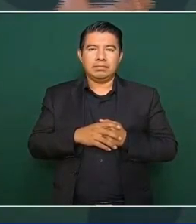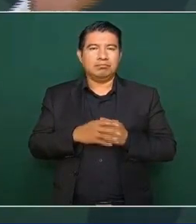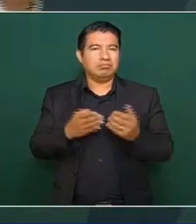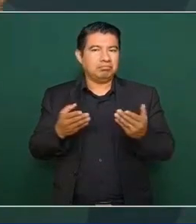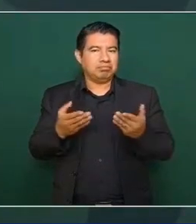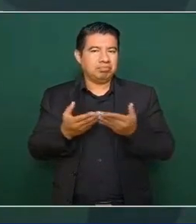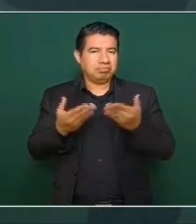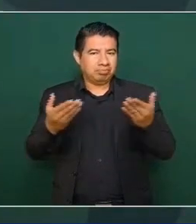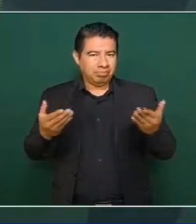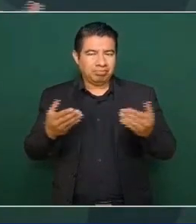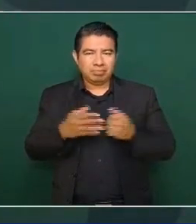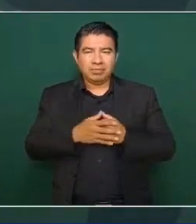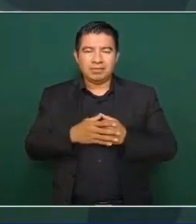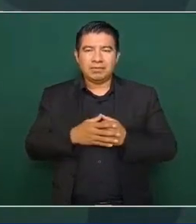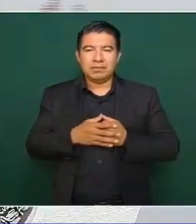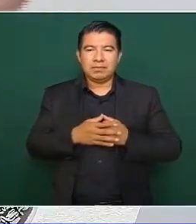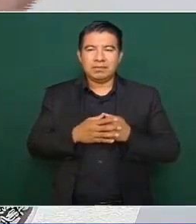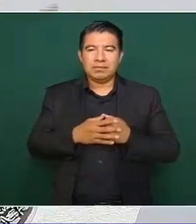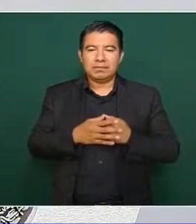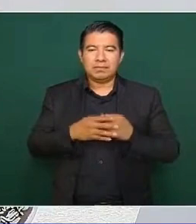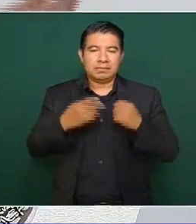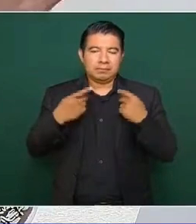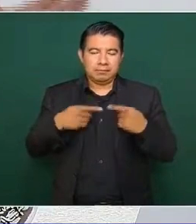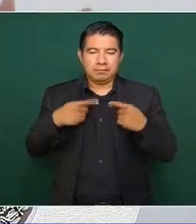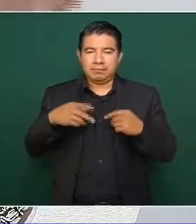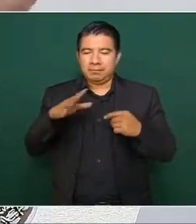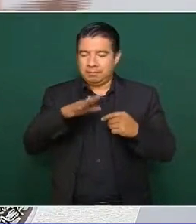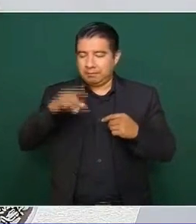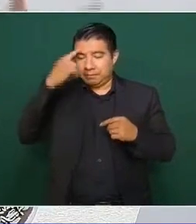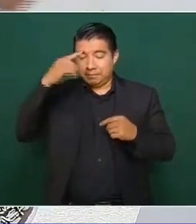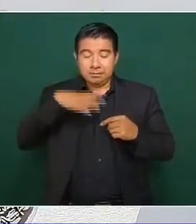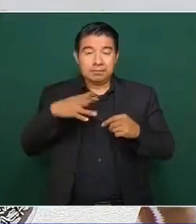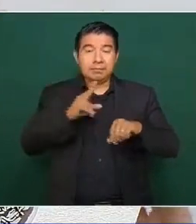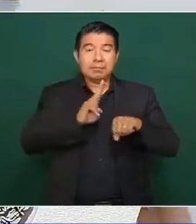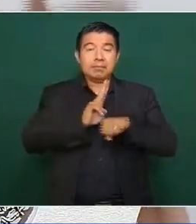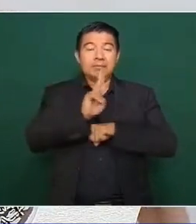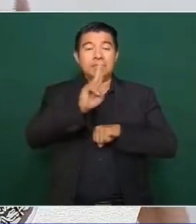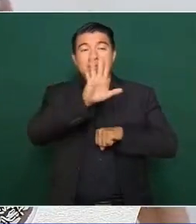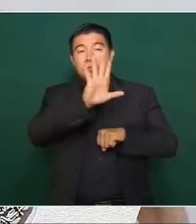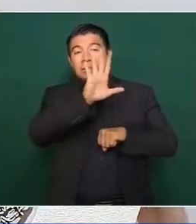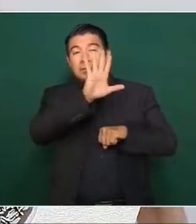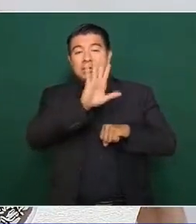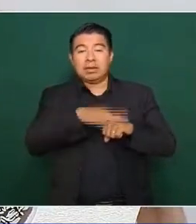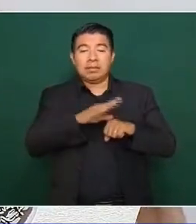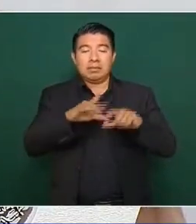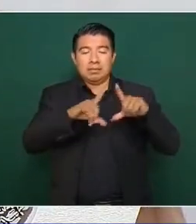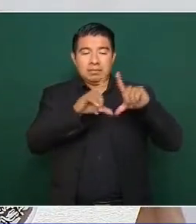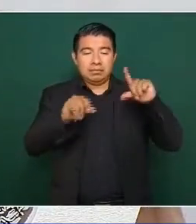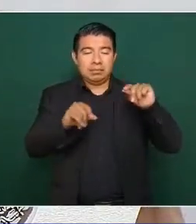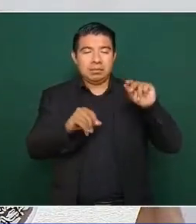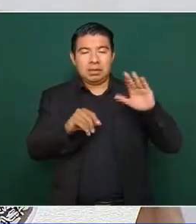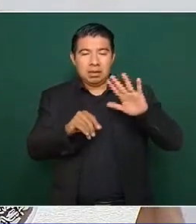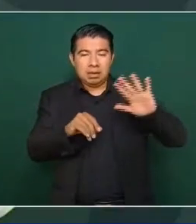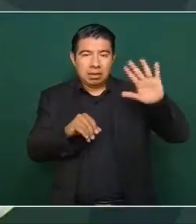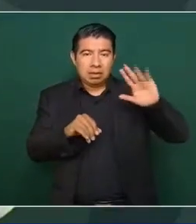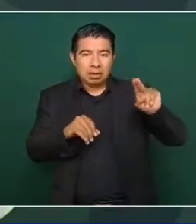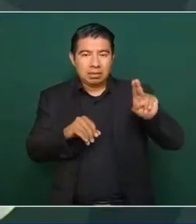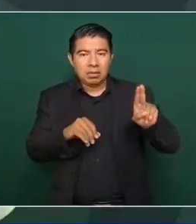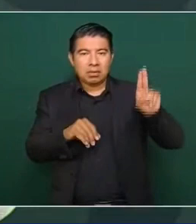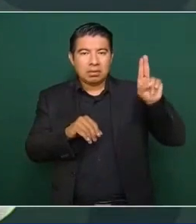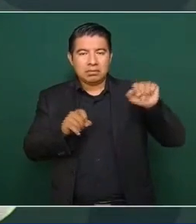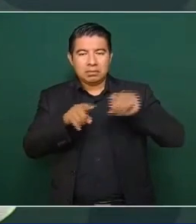pues, la gente del norte, del centro, además no se ha desatendido el